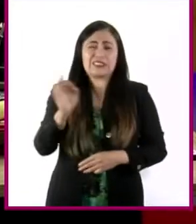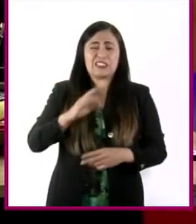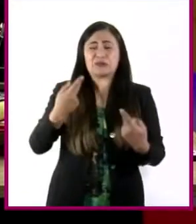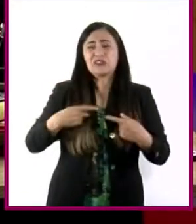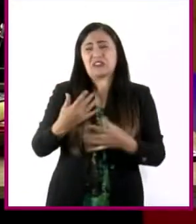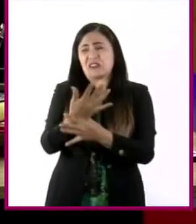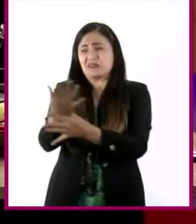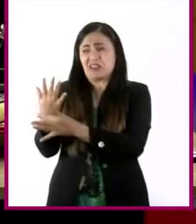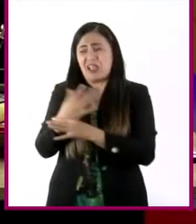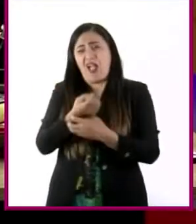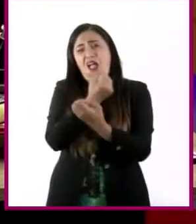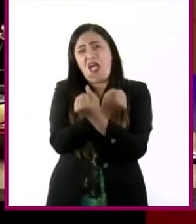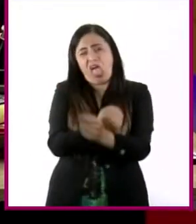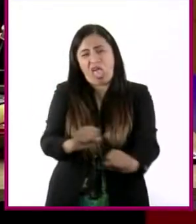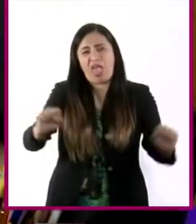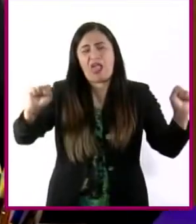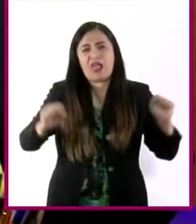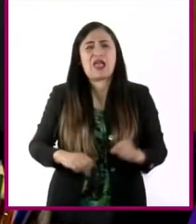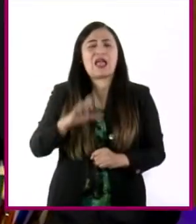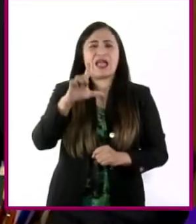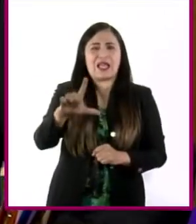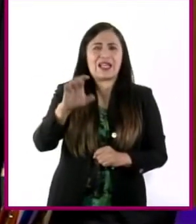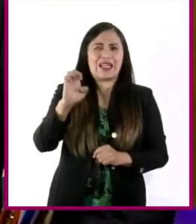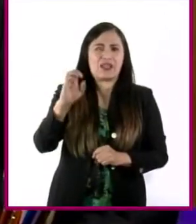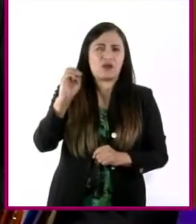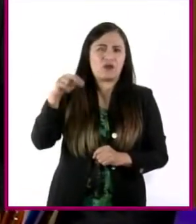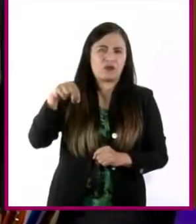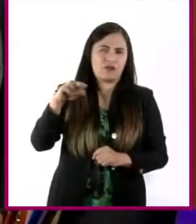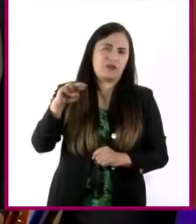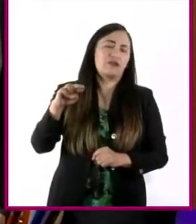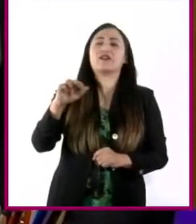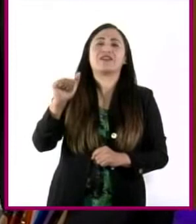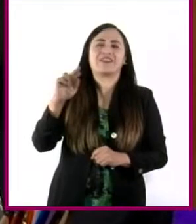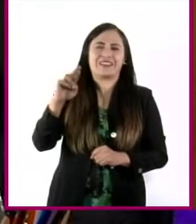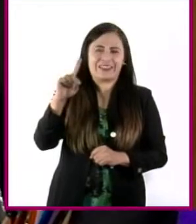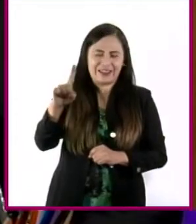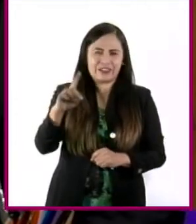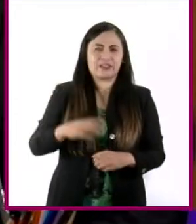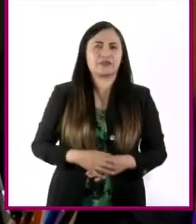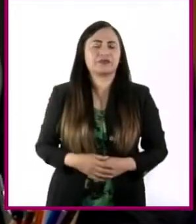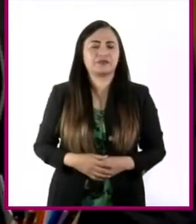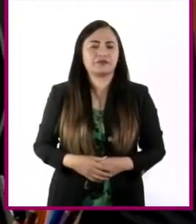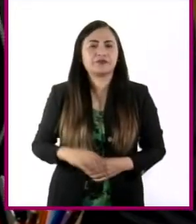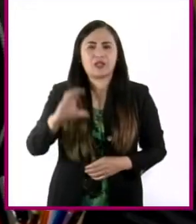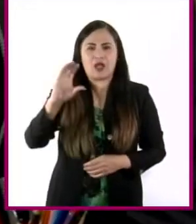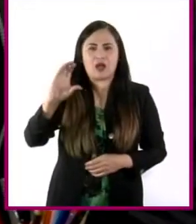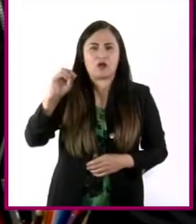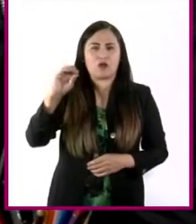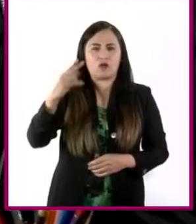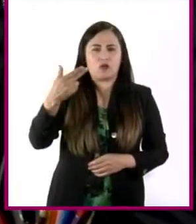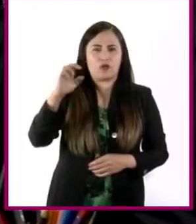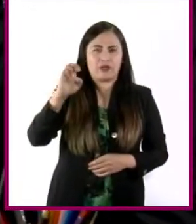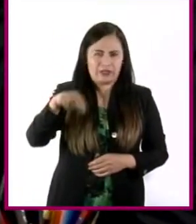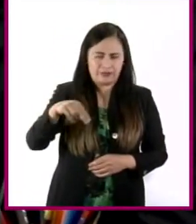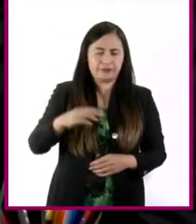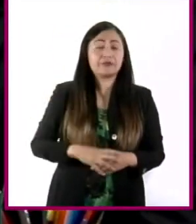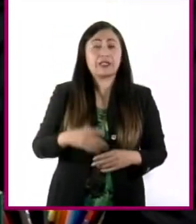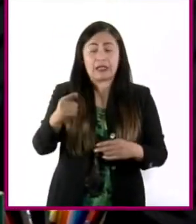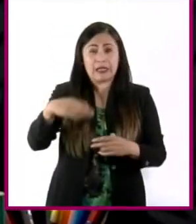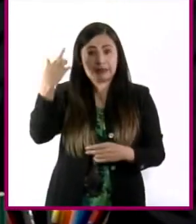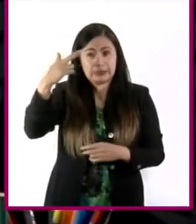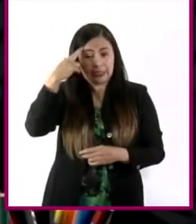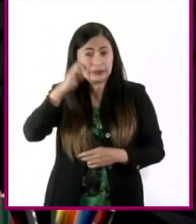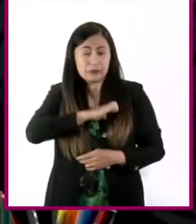aburrido. Leonard Cohen. Este discurso lo pronunció ante la Fundación Española Príncipe de Asturias y ante el Rey de